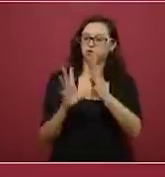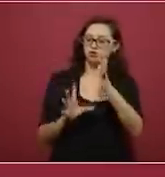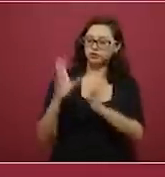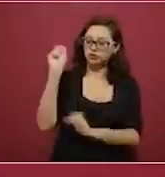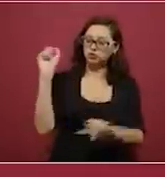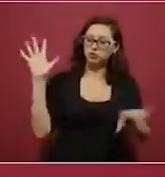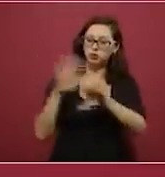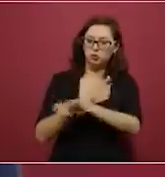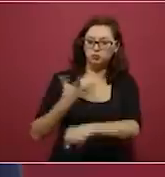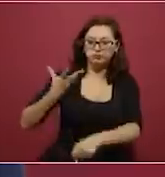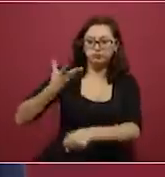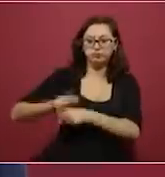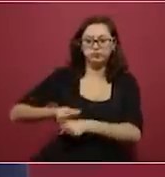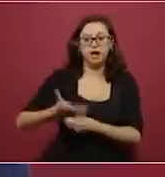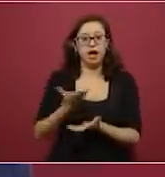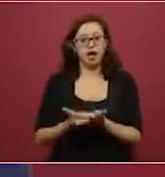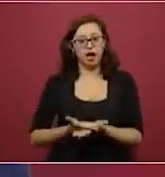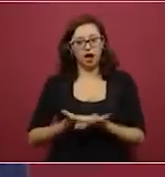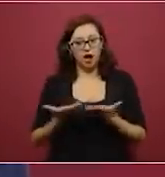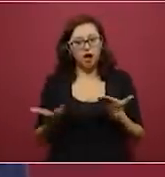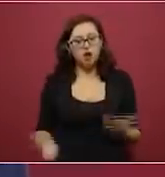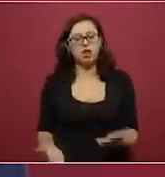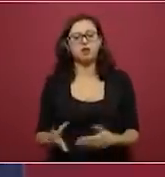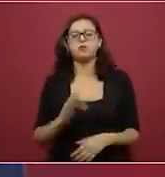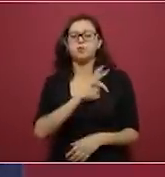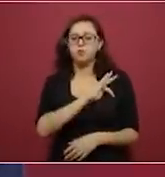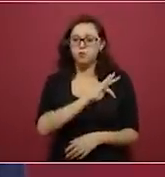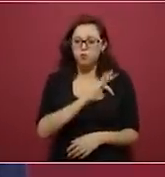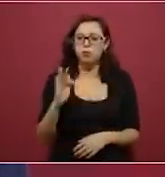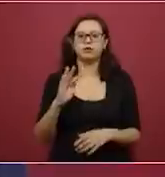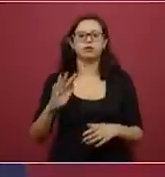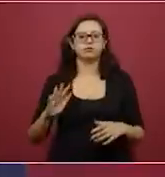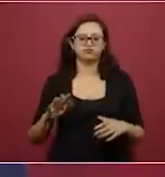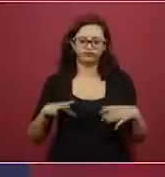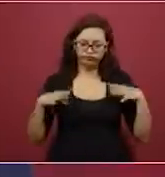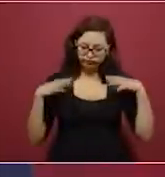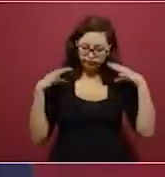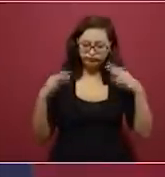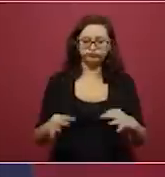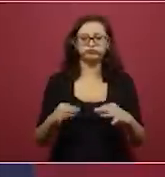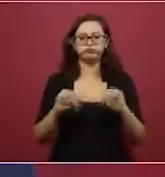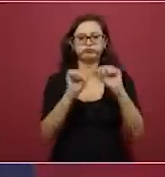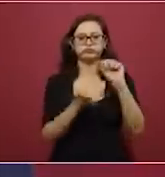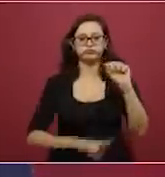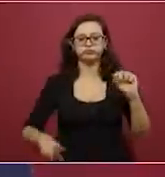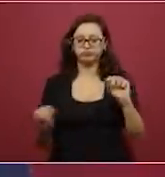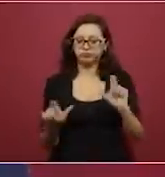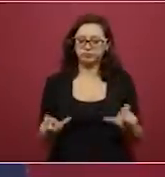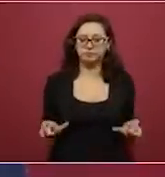y que ahora se constituye a la guardia nacional para